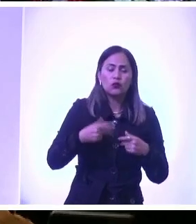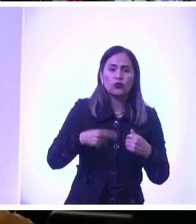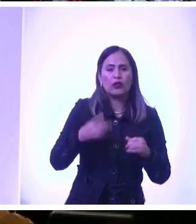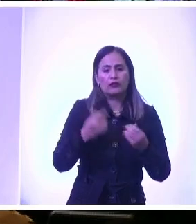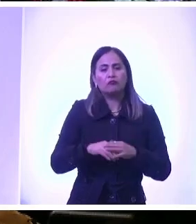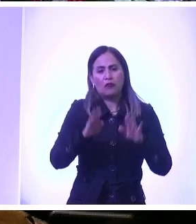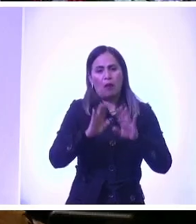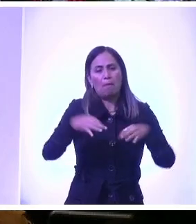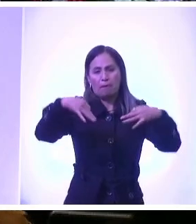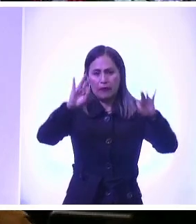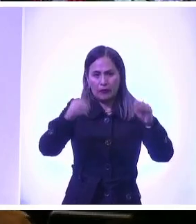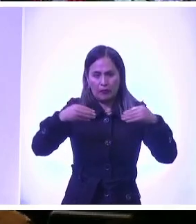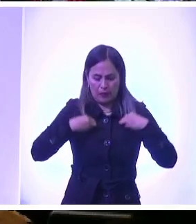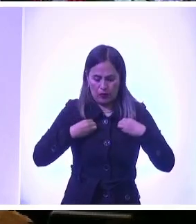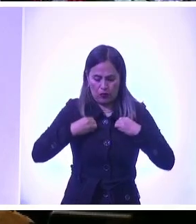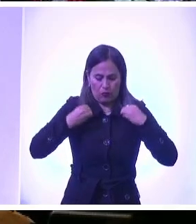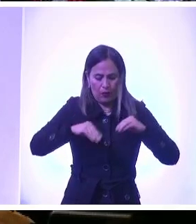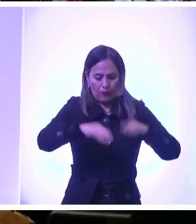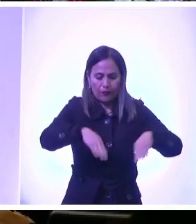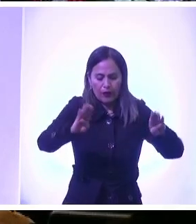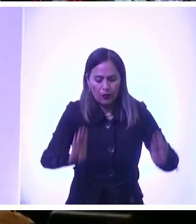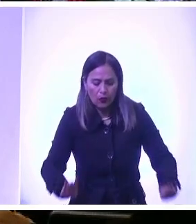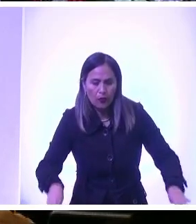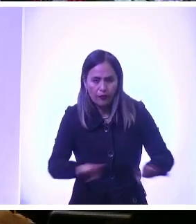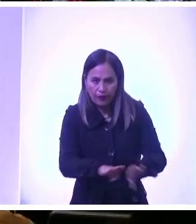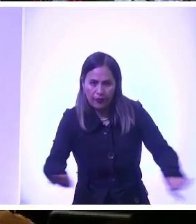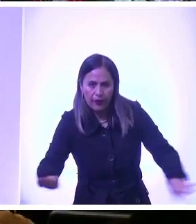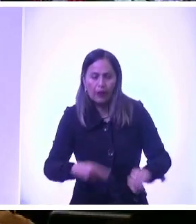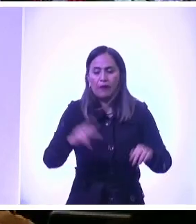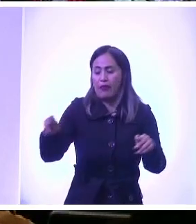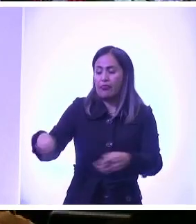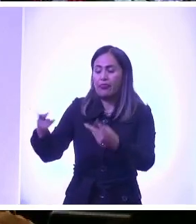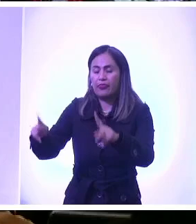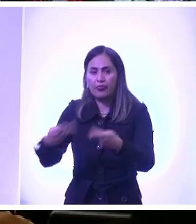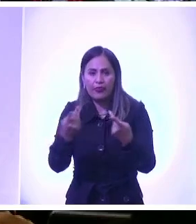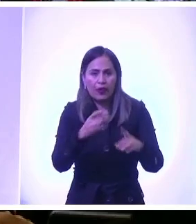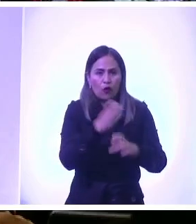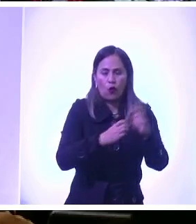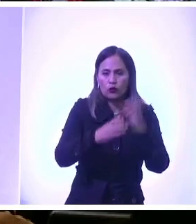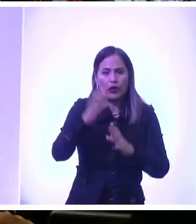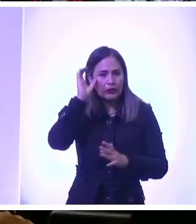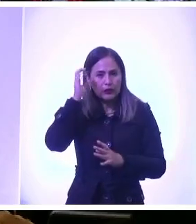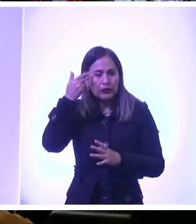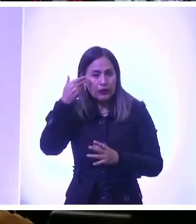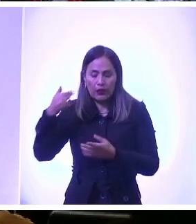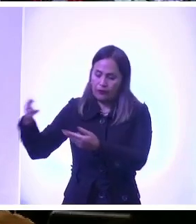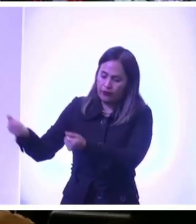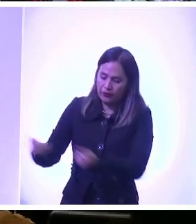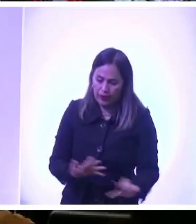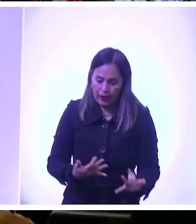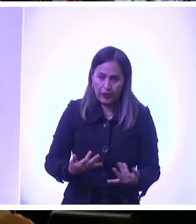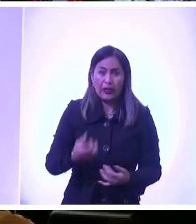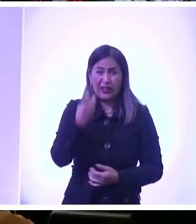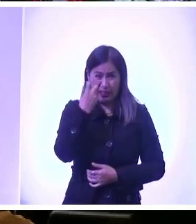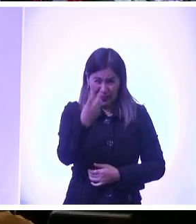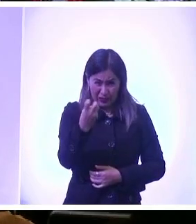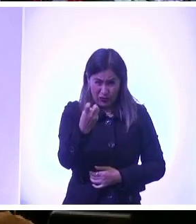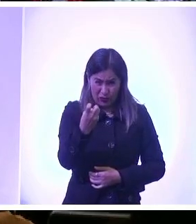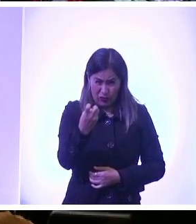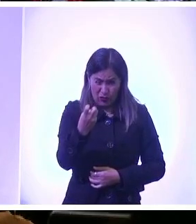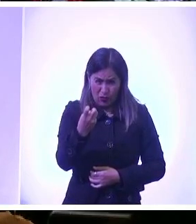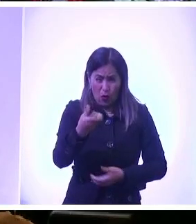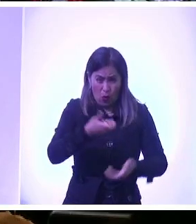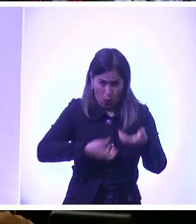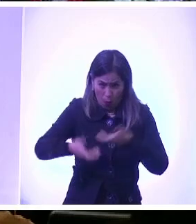cobija y te venden cualquier cantidad de cosas chinas que se encontraron y te las comercian yo les preguntaría a ustedes eso consideran ustedes que es